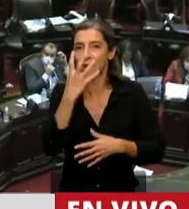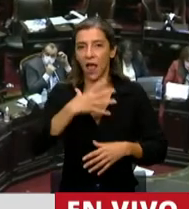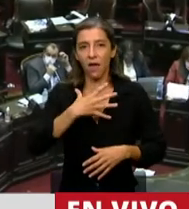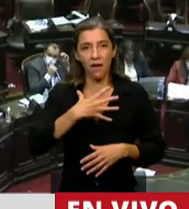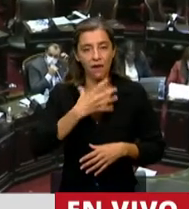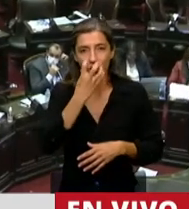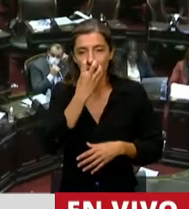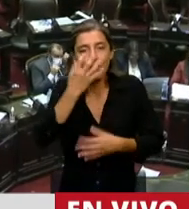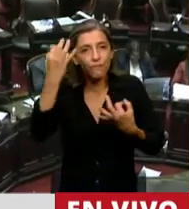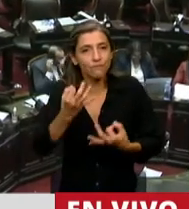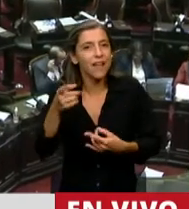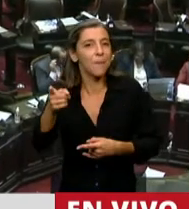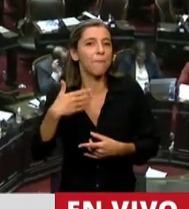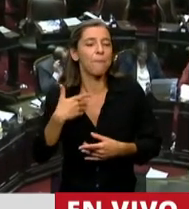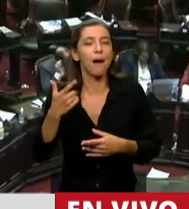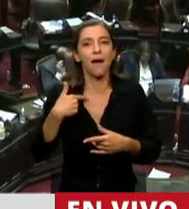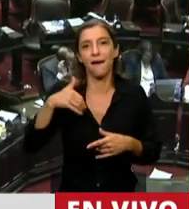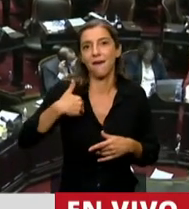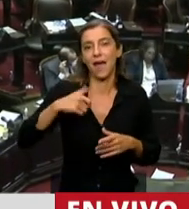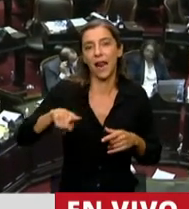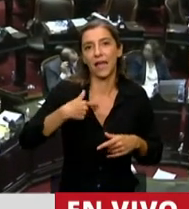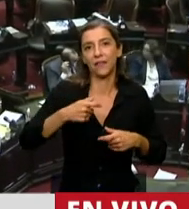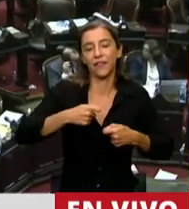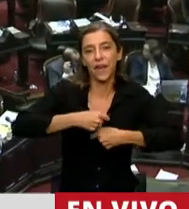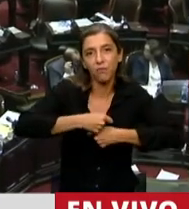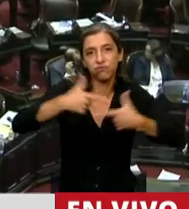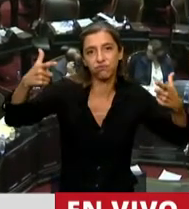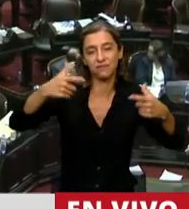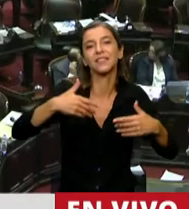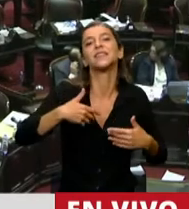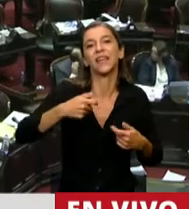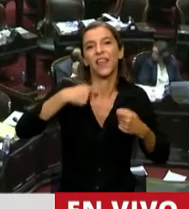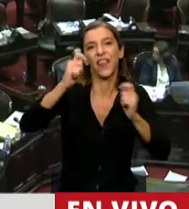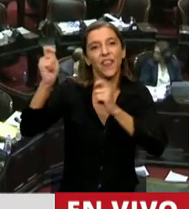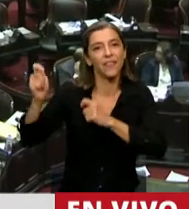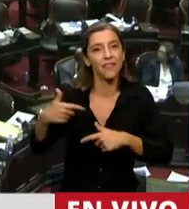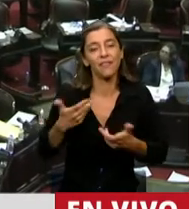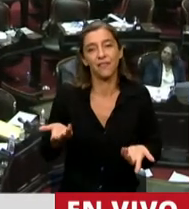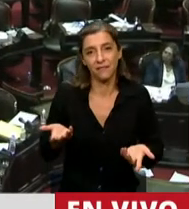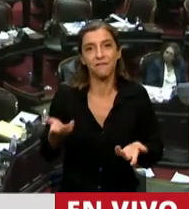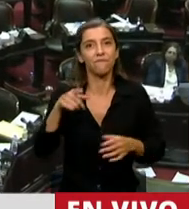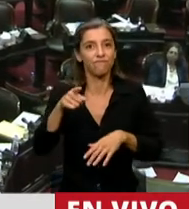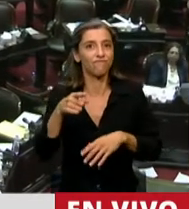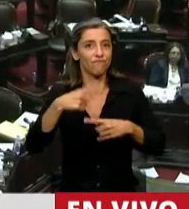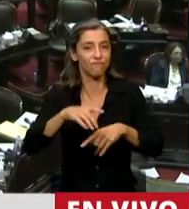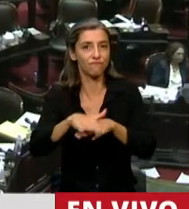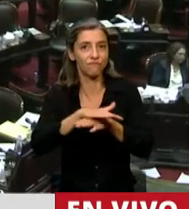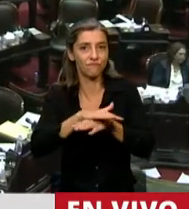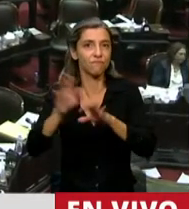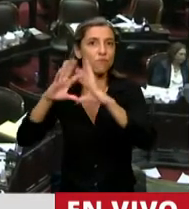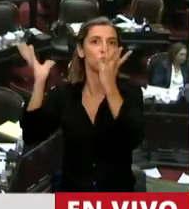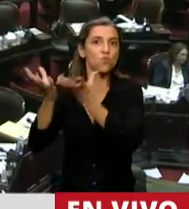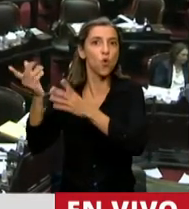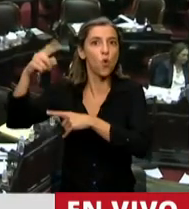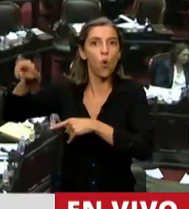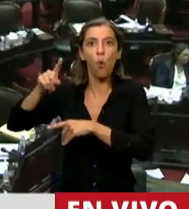permitió a la Argentina, al multiplicar su capacidad, no requerir de estos insumos básicos que el mundo salió a